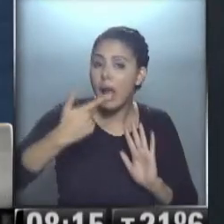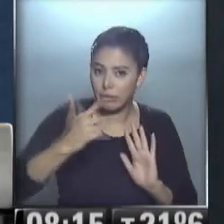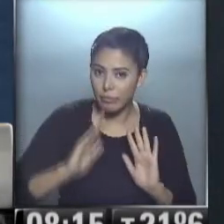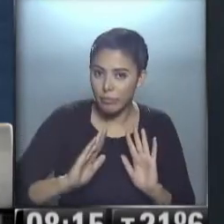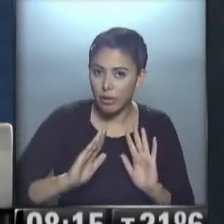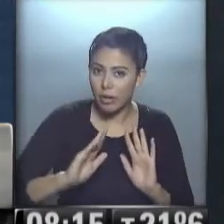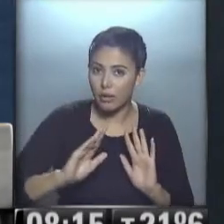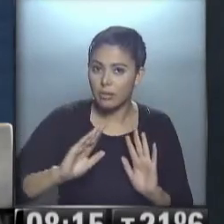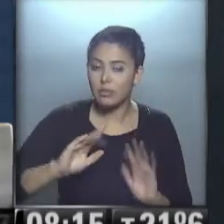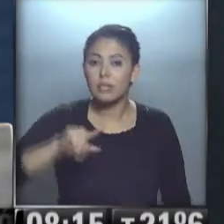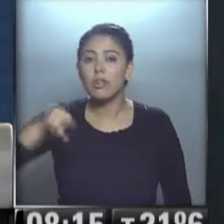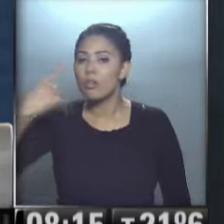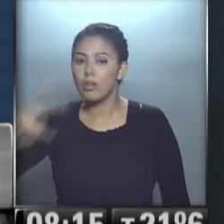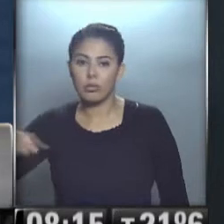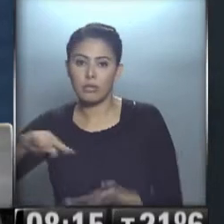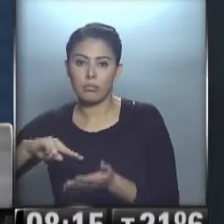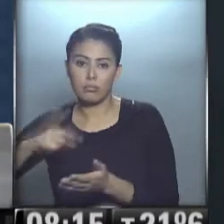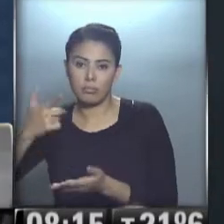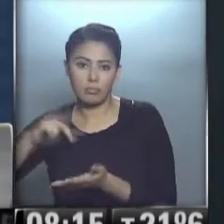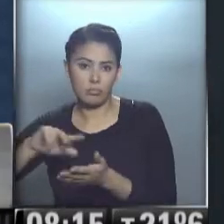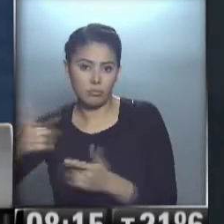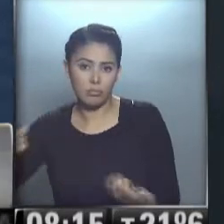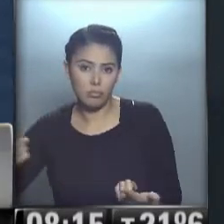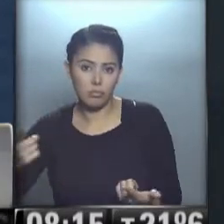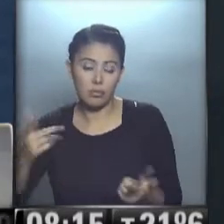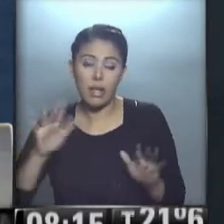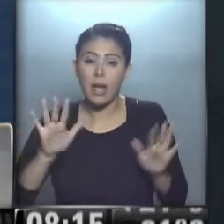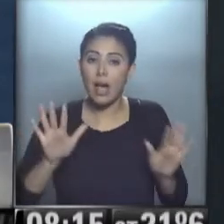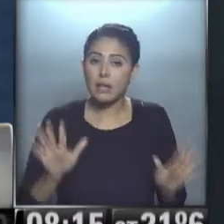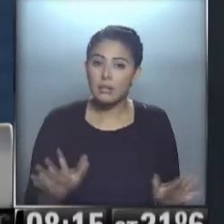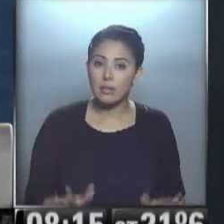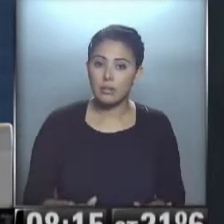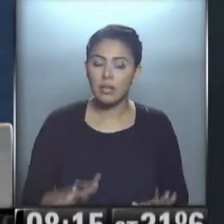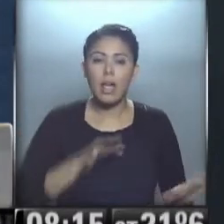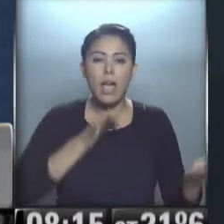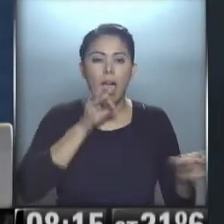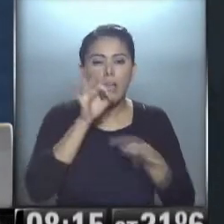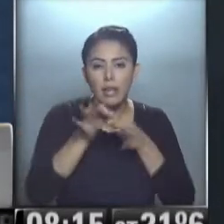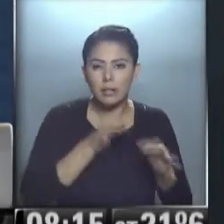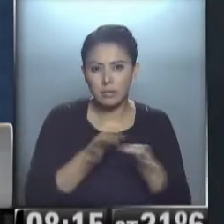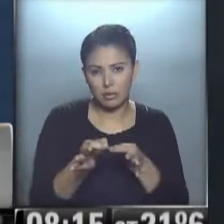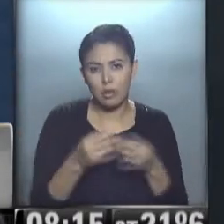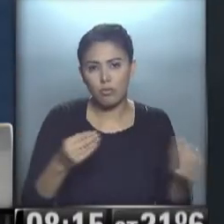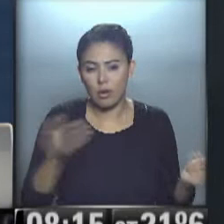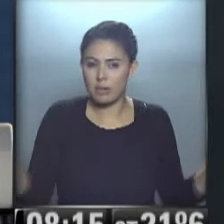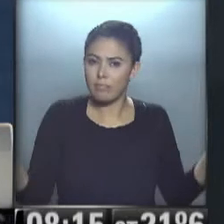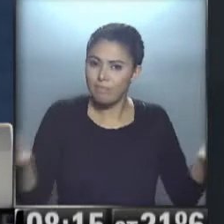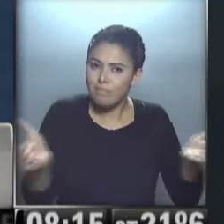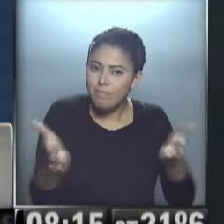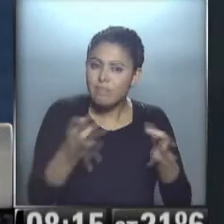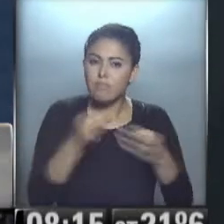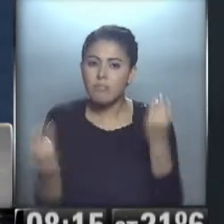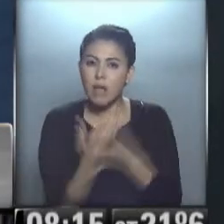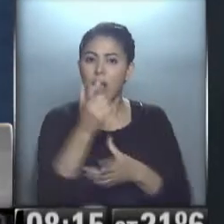armas y no portarlas. En ese contexto, la estrategia final de esto es promover una estrategia de